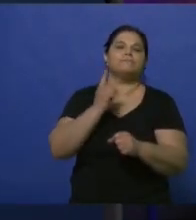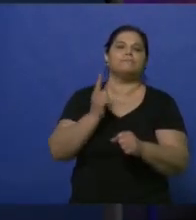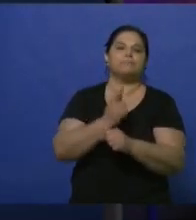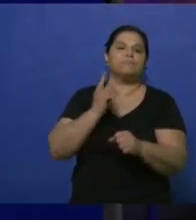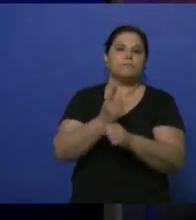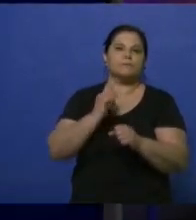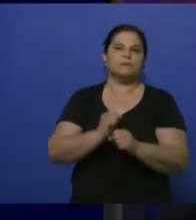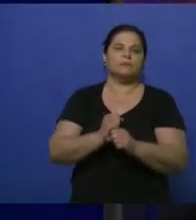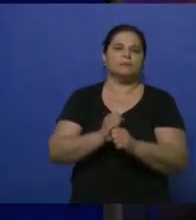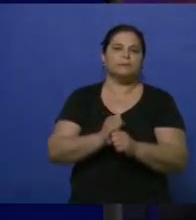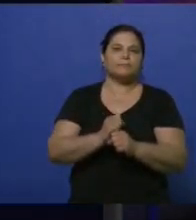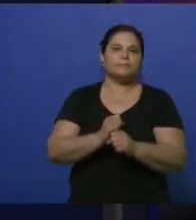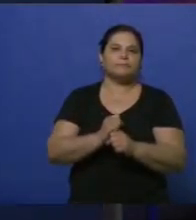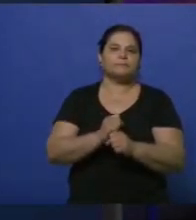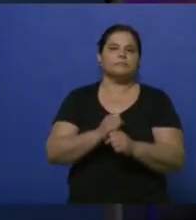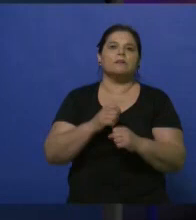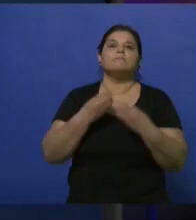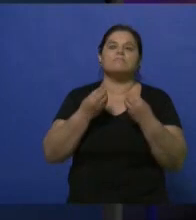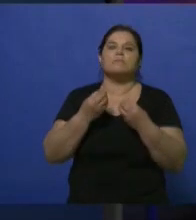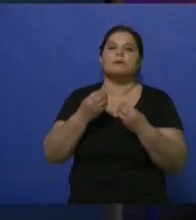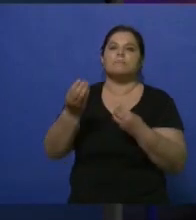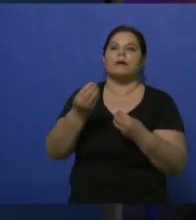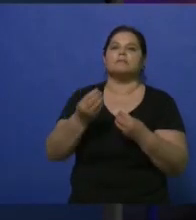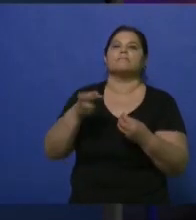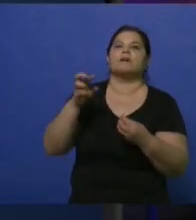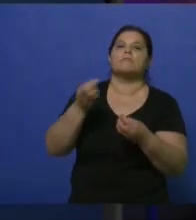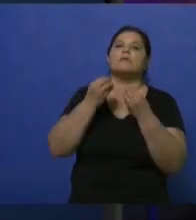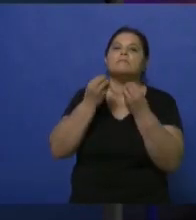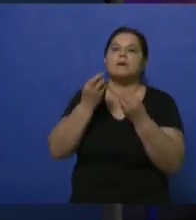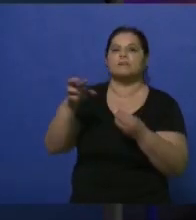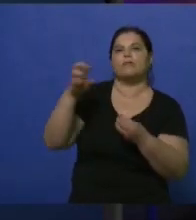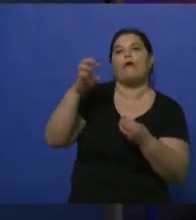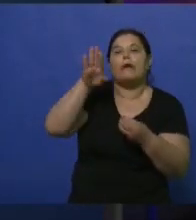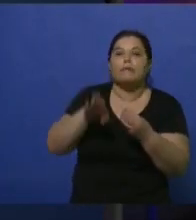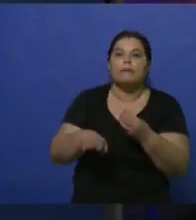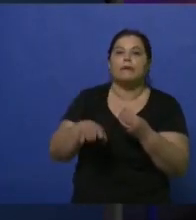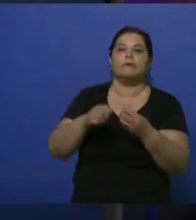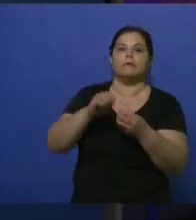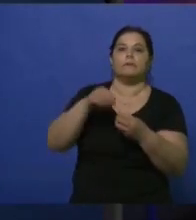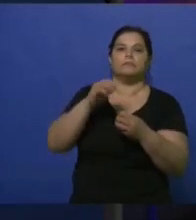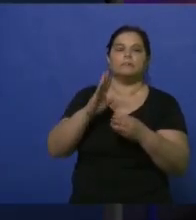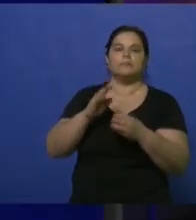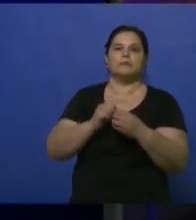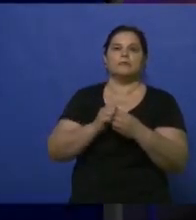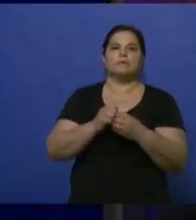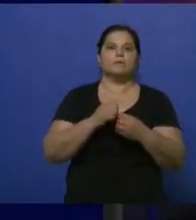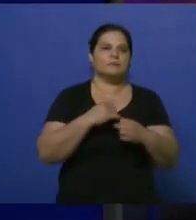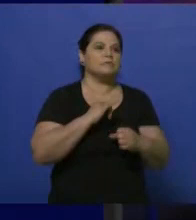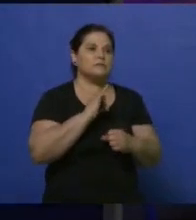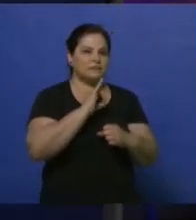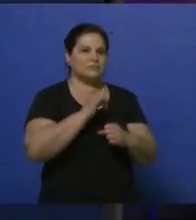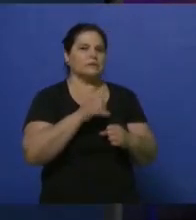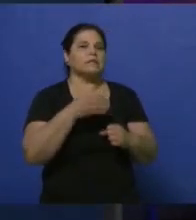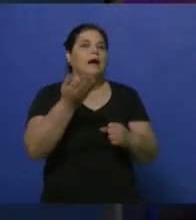que está más allá de algún impas, pero que está bajando el dólar? ¿Una quincena, más o menos? Sí, bueno, todo el mes pasado. Mirá vos. El pasado tuvo una caída de